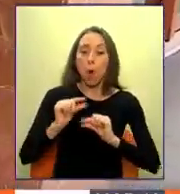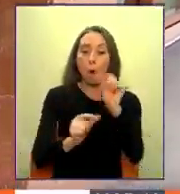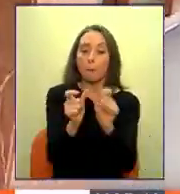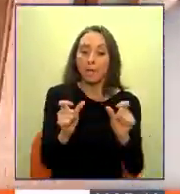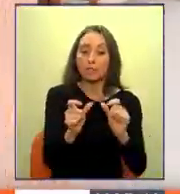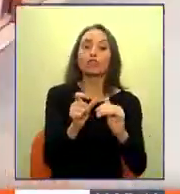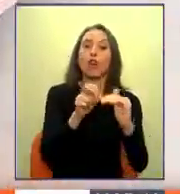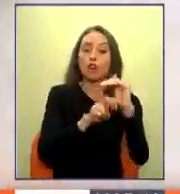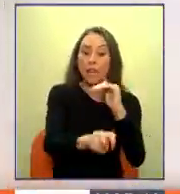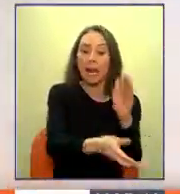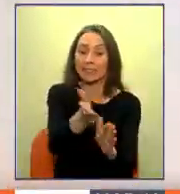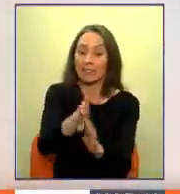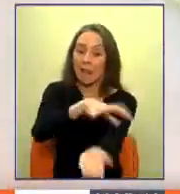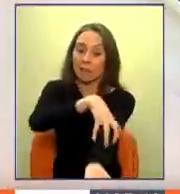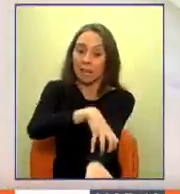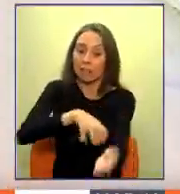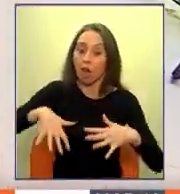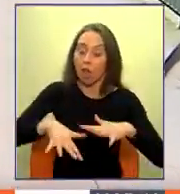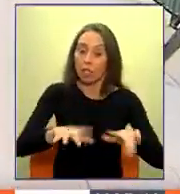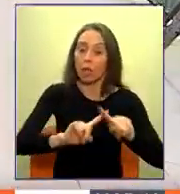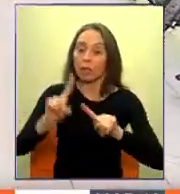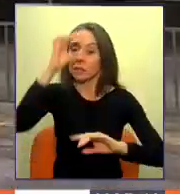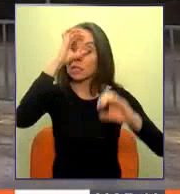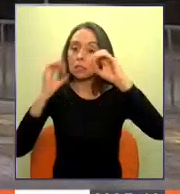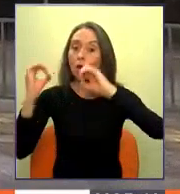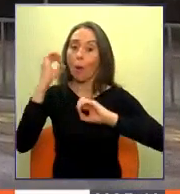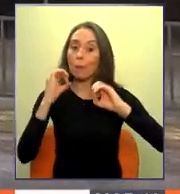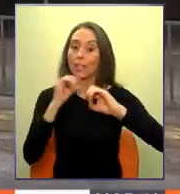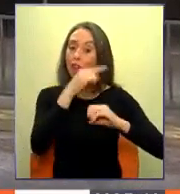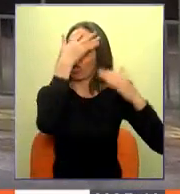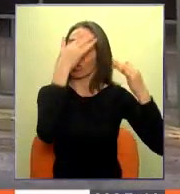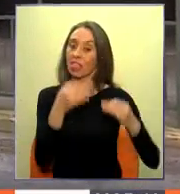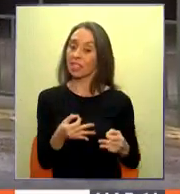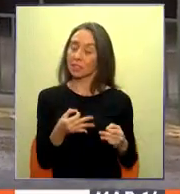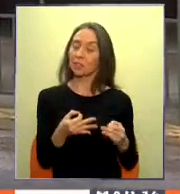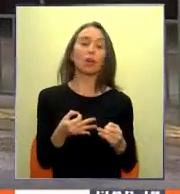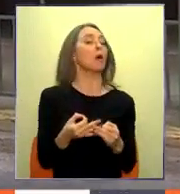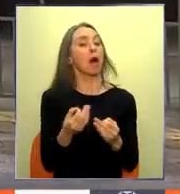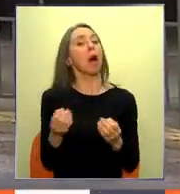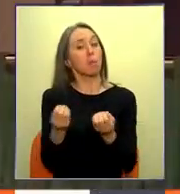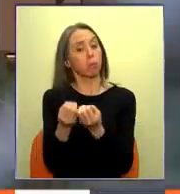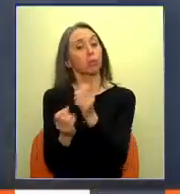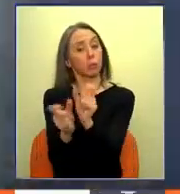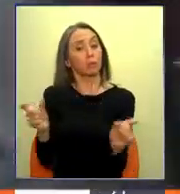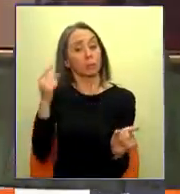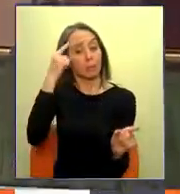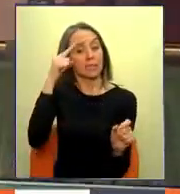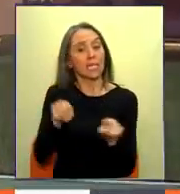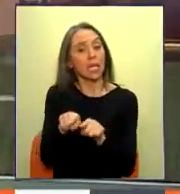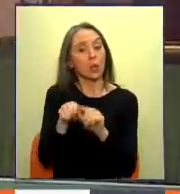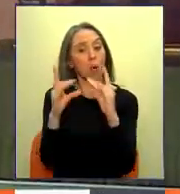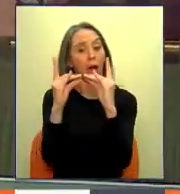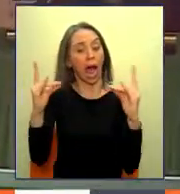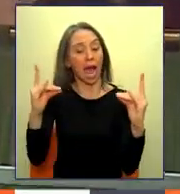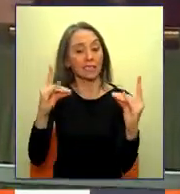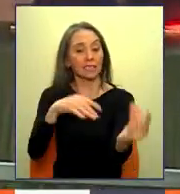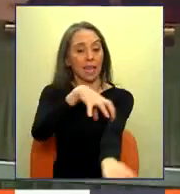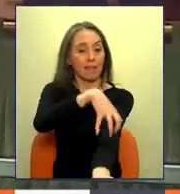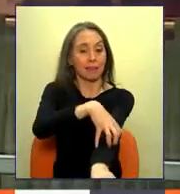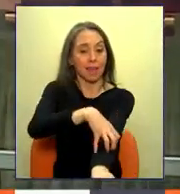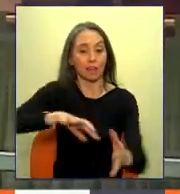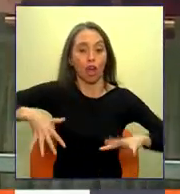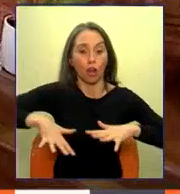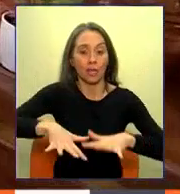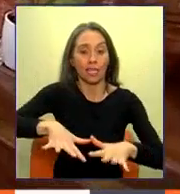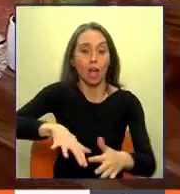ha generado visiones contrapuestas sobre la medida, al punto que no pocos piensan, tal como ocurre en Aysén, que la región y particularmente